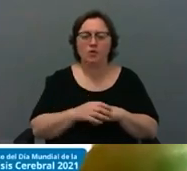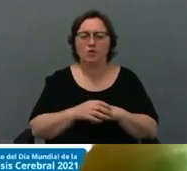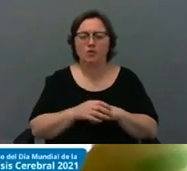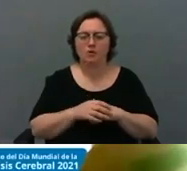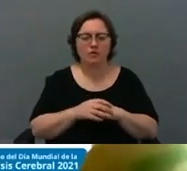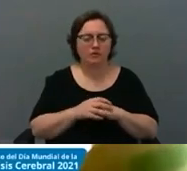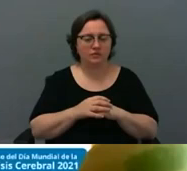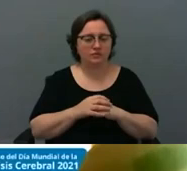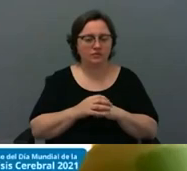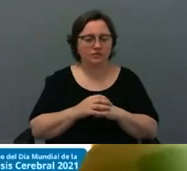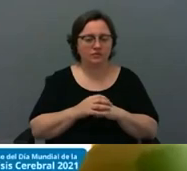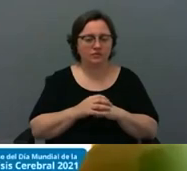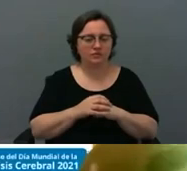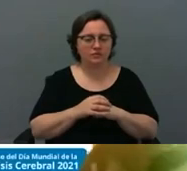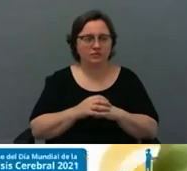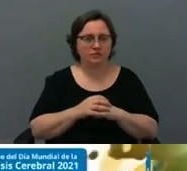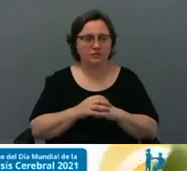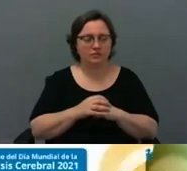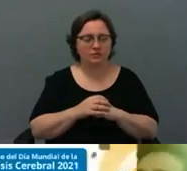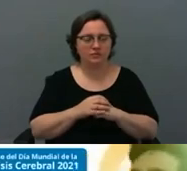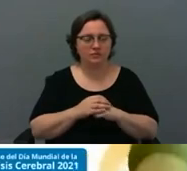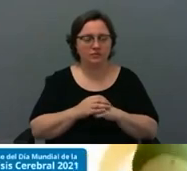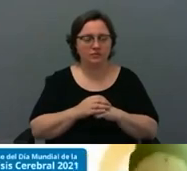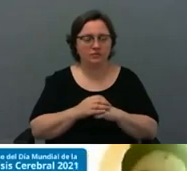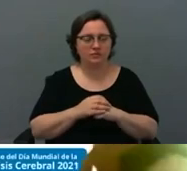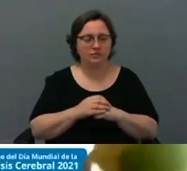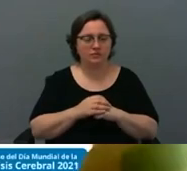Lo escribí al cómo